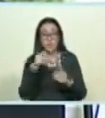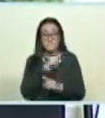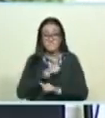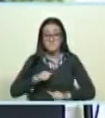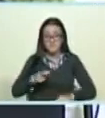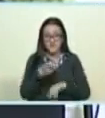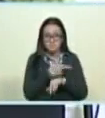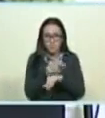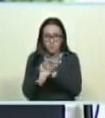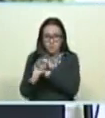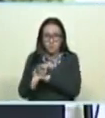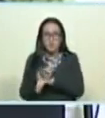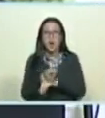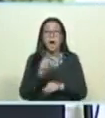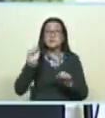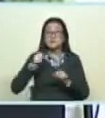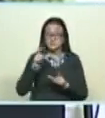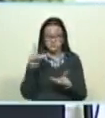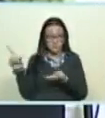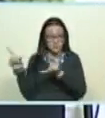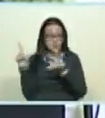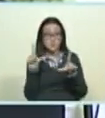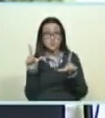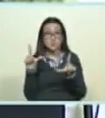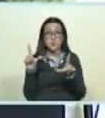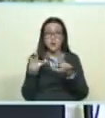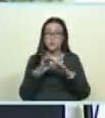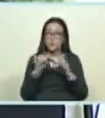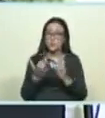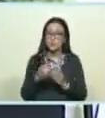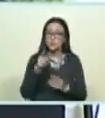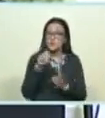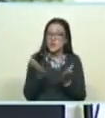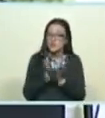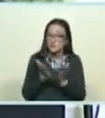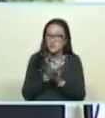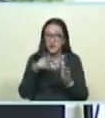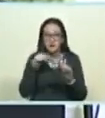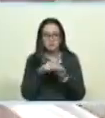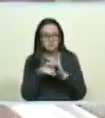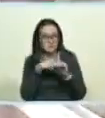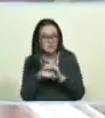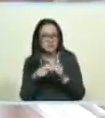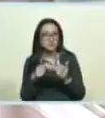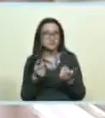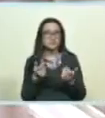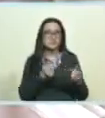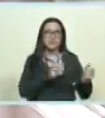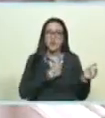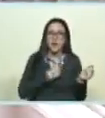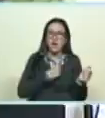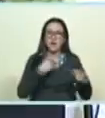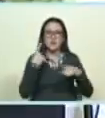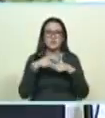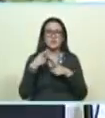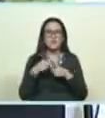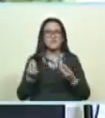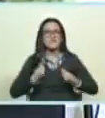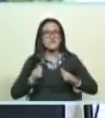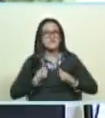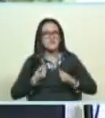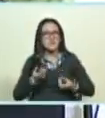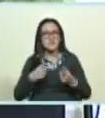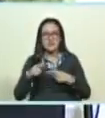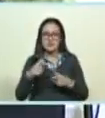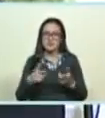lo sacan en vivo y directo en el mundo. Pero como ustedes salen es a estudiar, a sembrar, a bailar, a rumbear, a vivir,